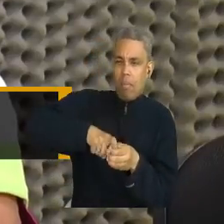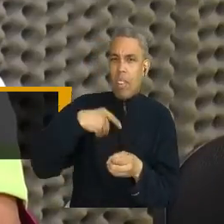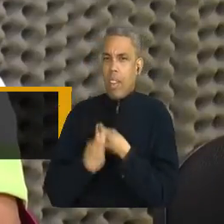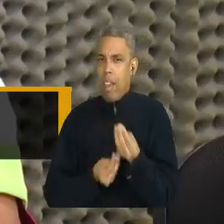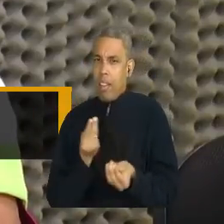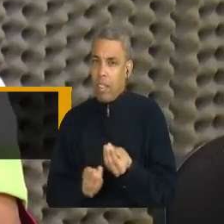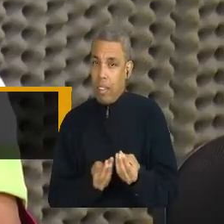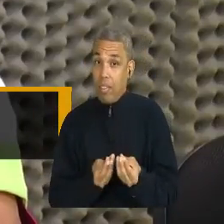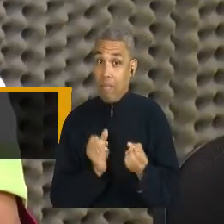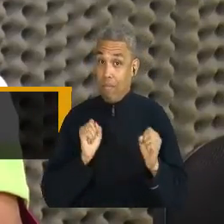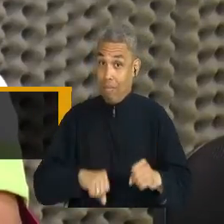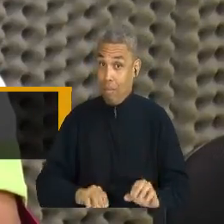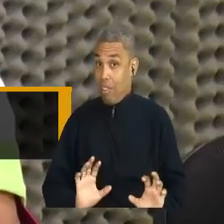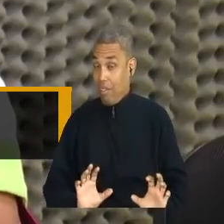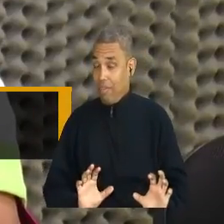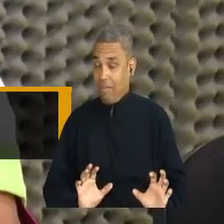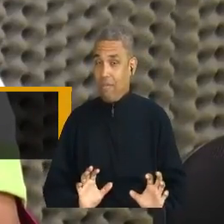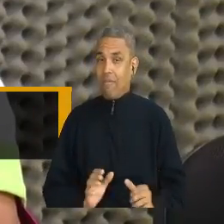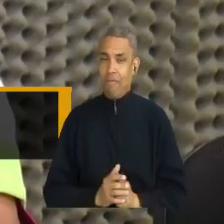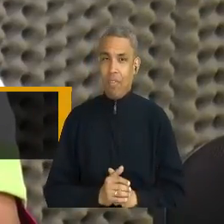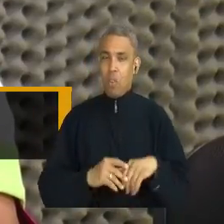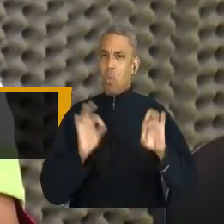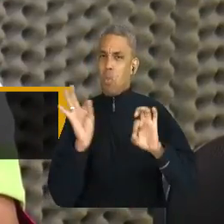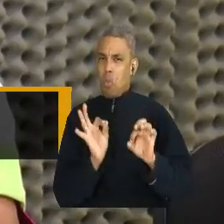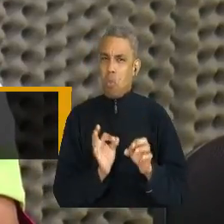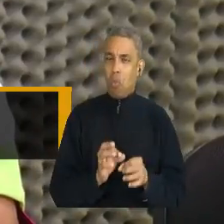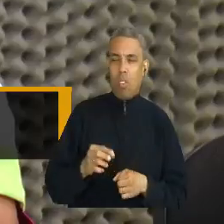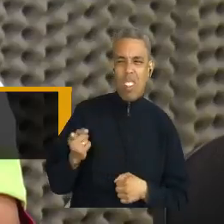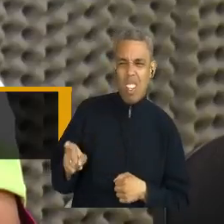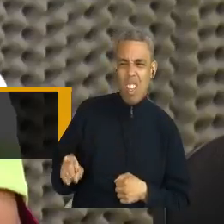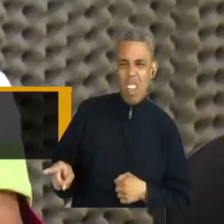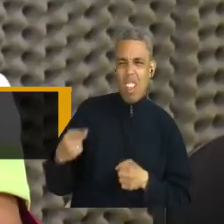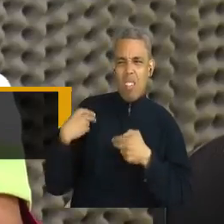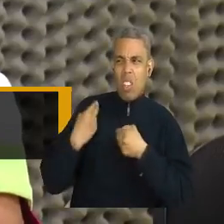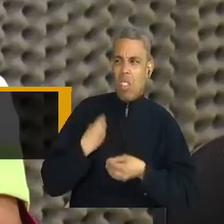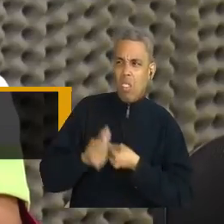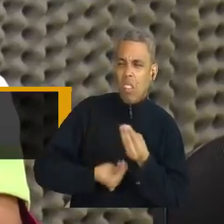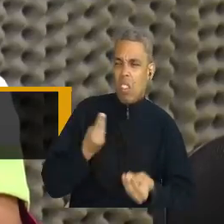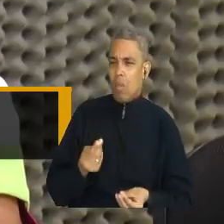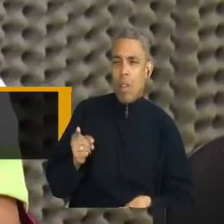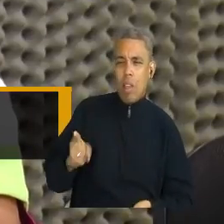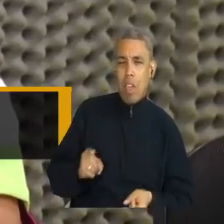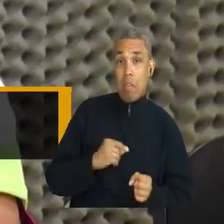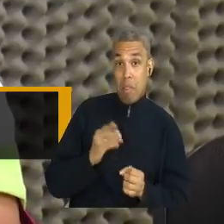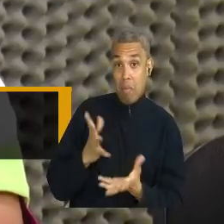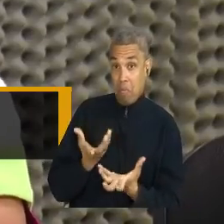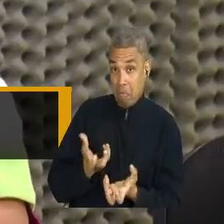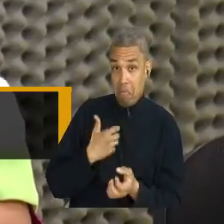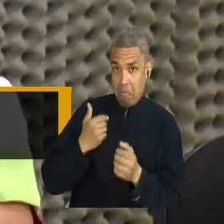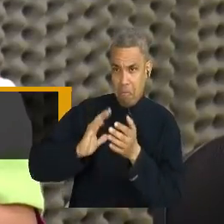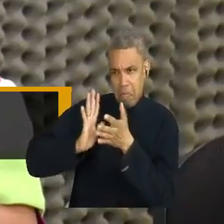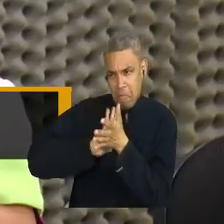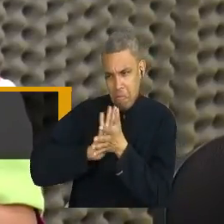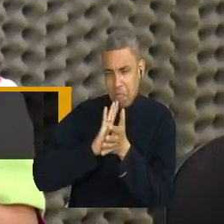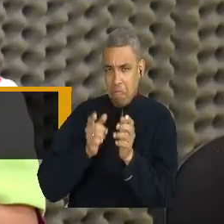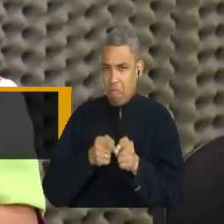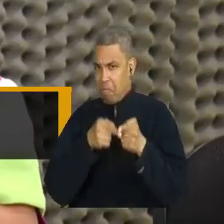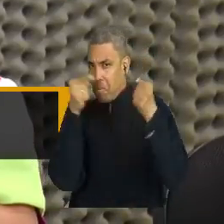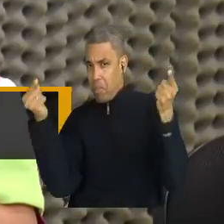conozcan exactamente o más a profundidad qué es lo que nosotros hacemos y puedan vivir la risa. Quienes